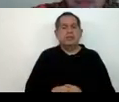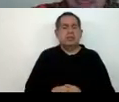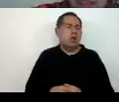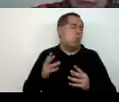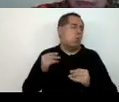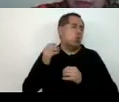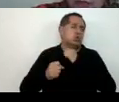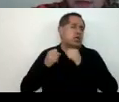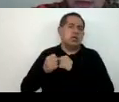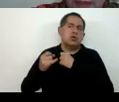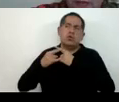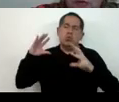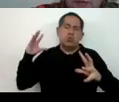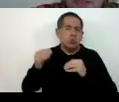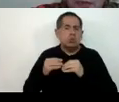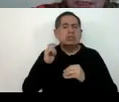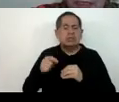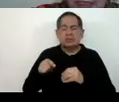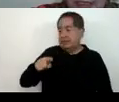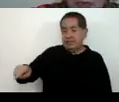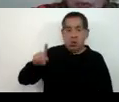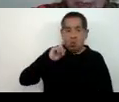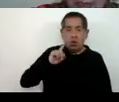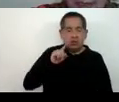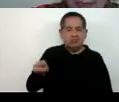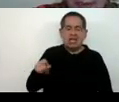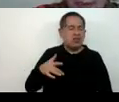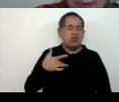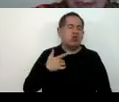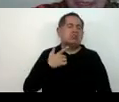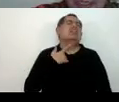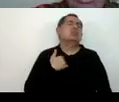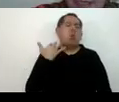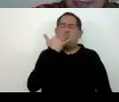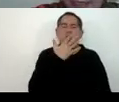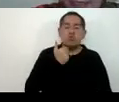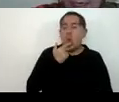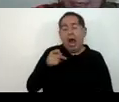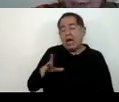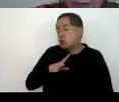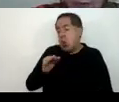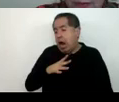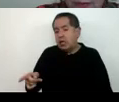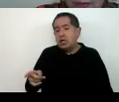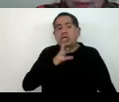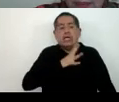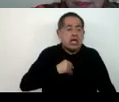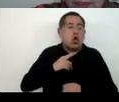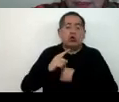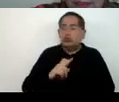históricamente se han considerado como personas asexuales, incapaces de criar hijos